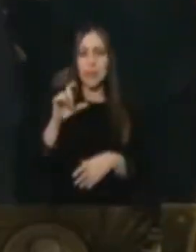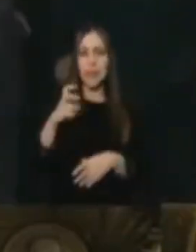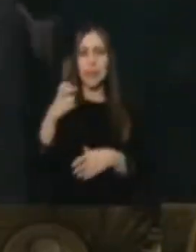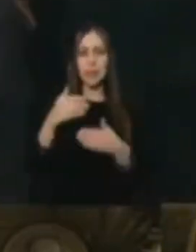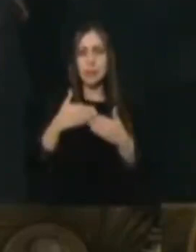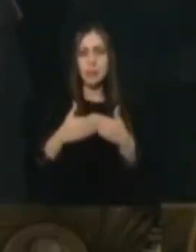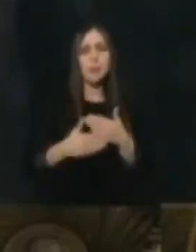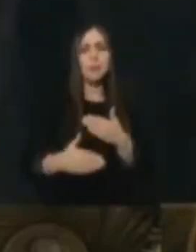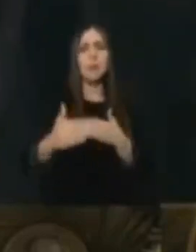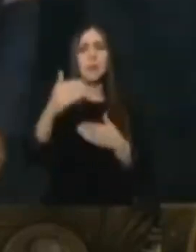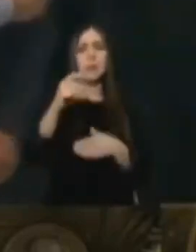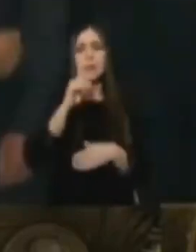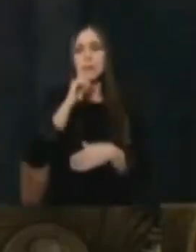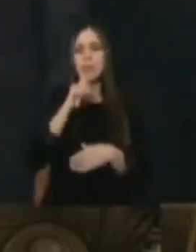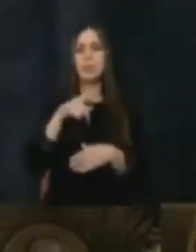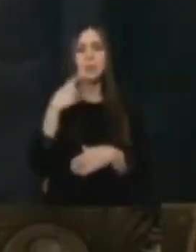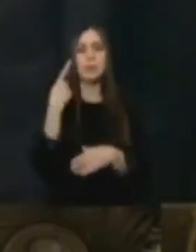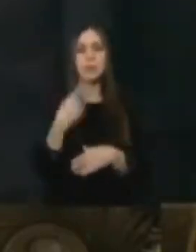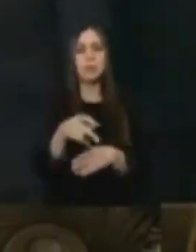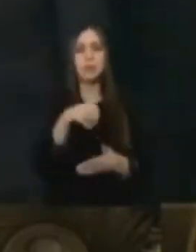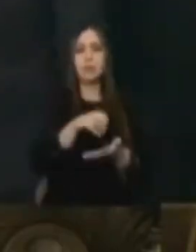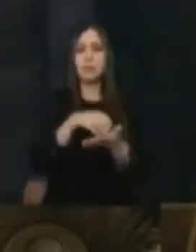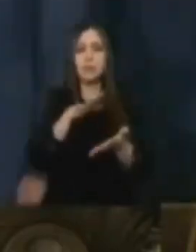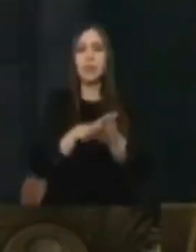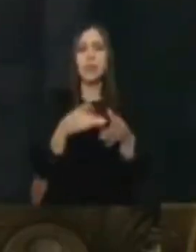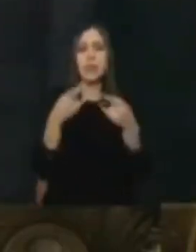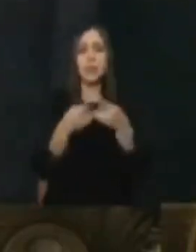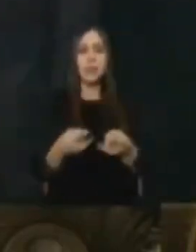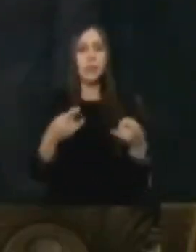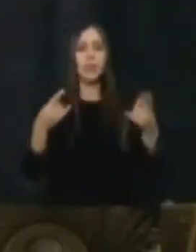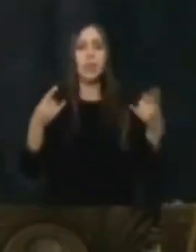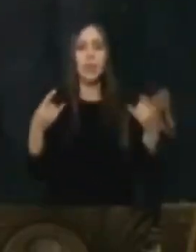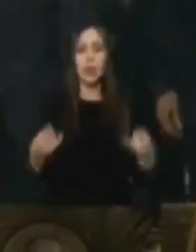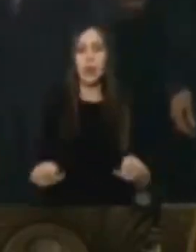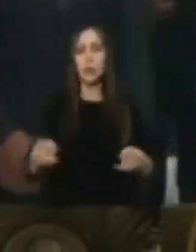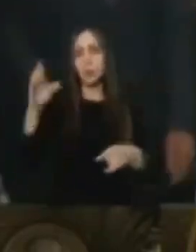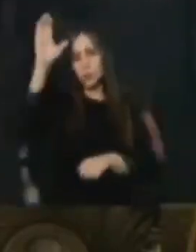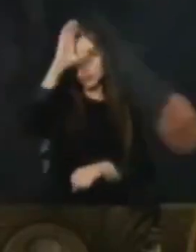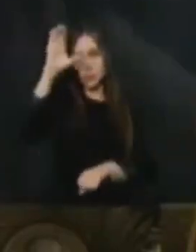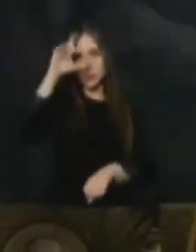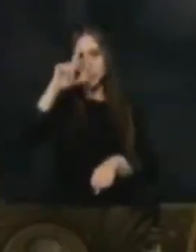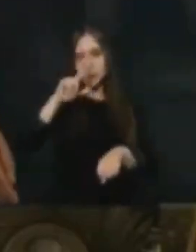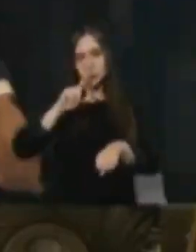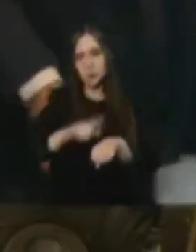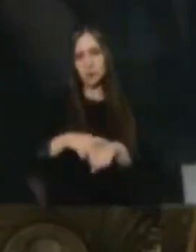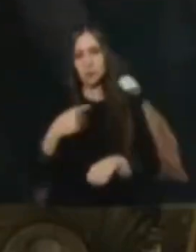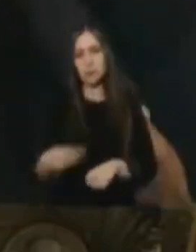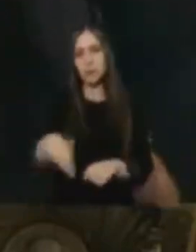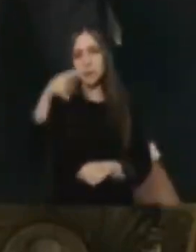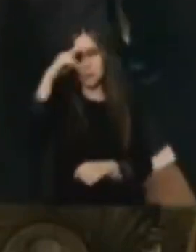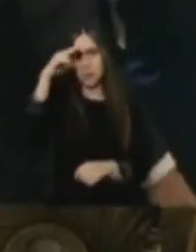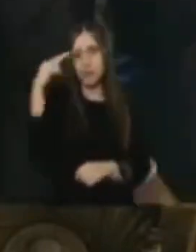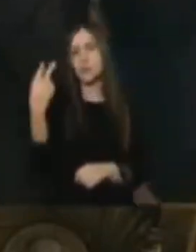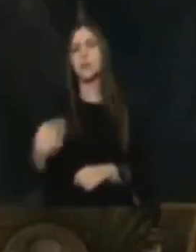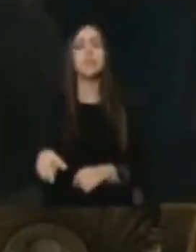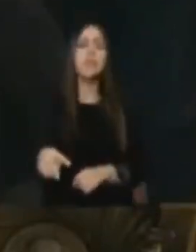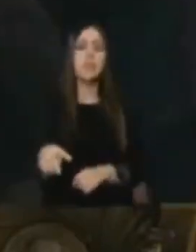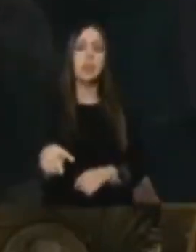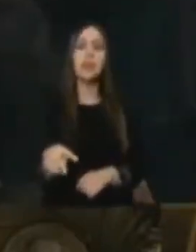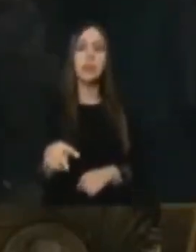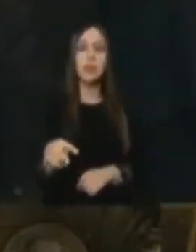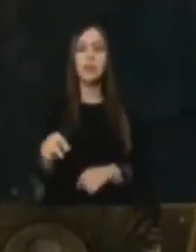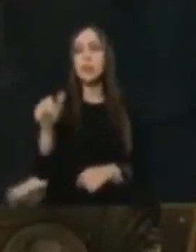ha formado parte de la historia intelectual, parte de la historia cultural de nuestro país, siempre